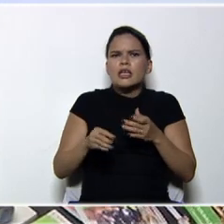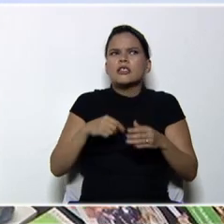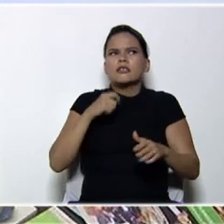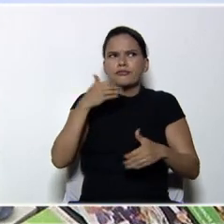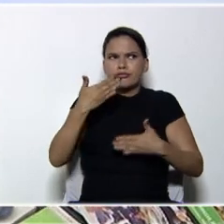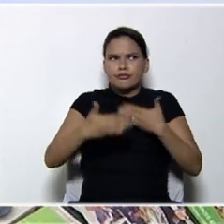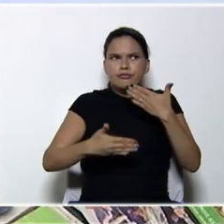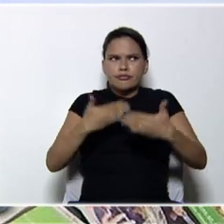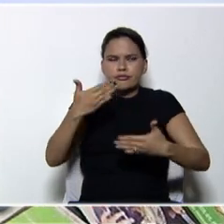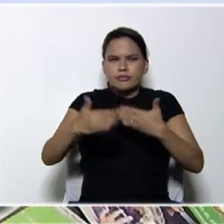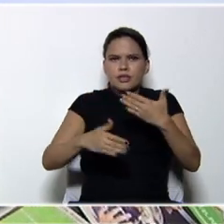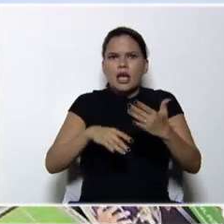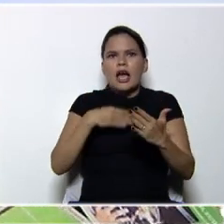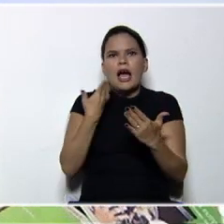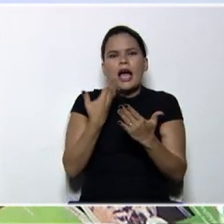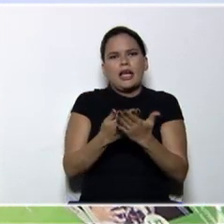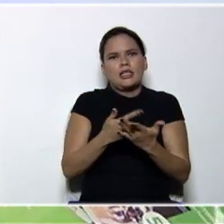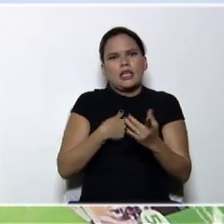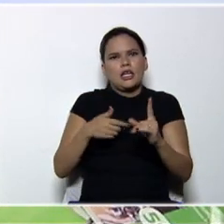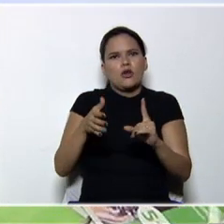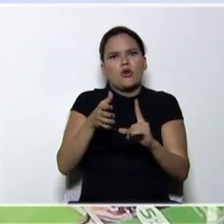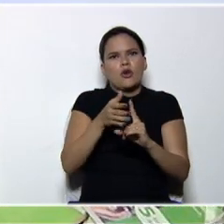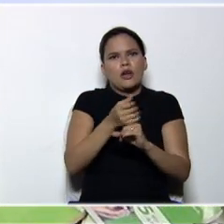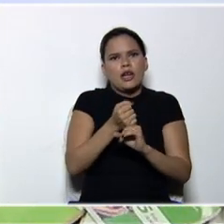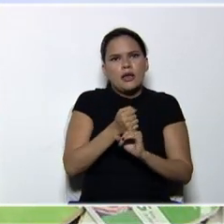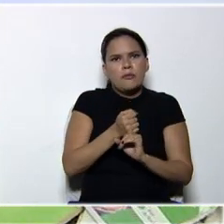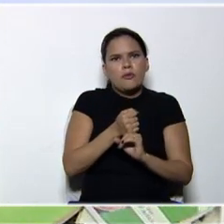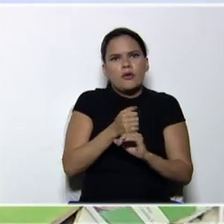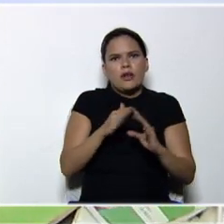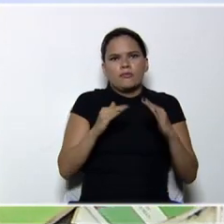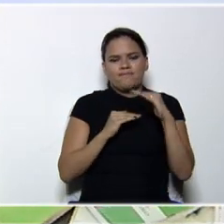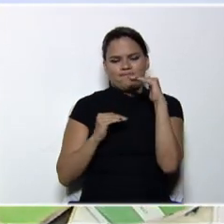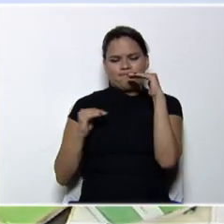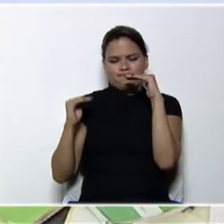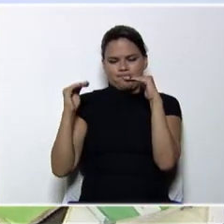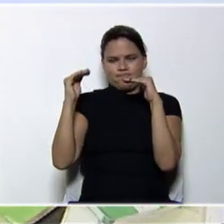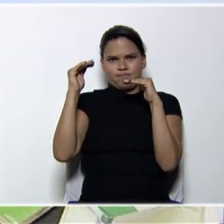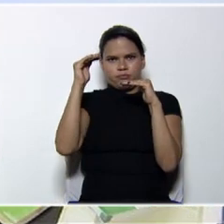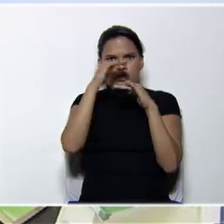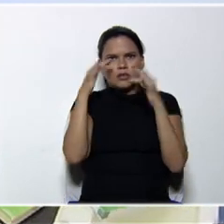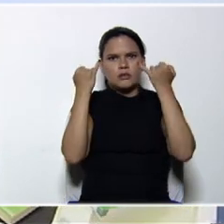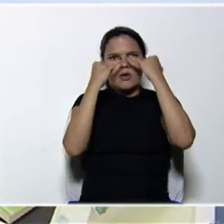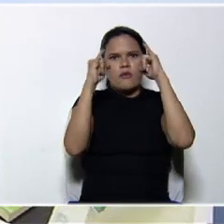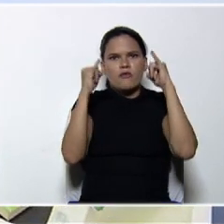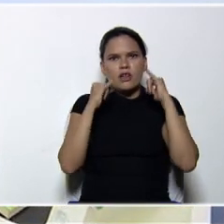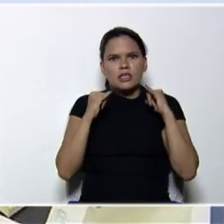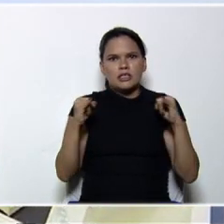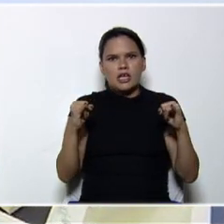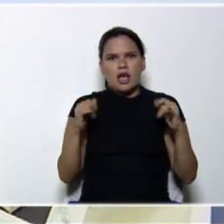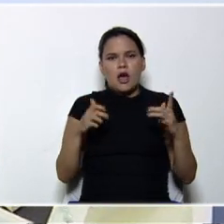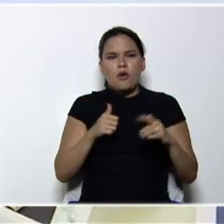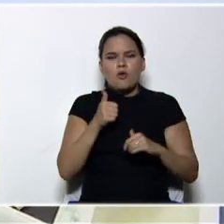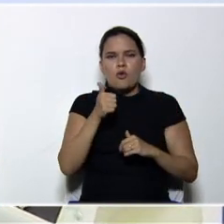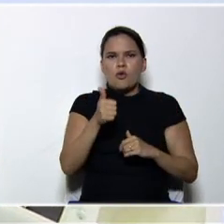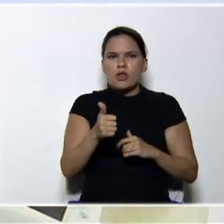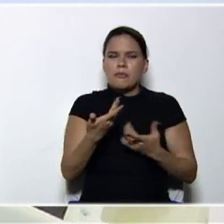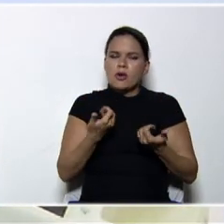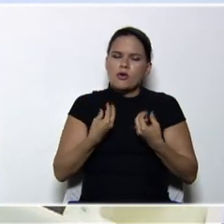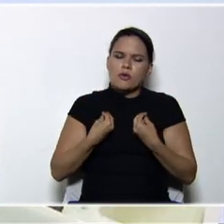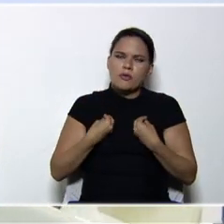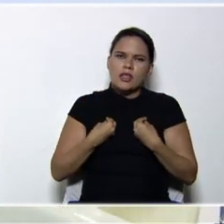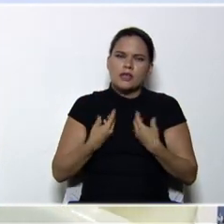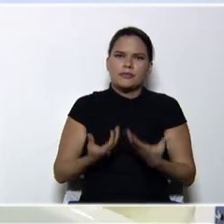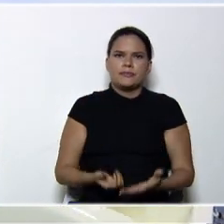logremos la suprema felicidad, que era lo que hablaba nuestro libertador Simón Bolívar, o una mejor calidad de vida,